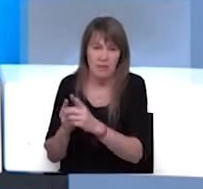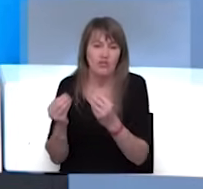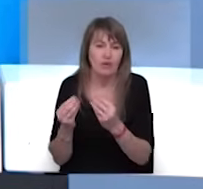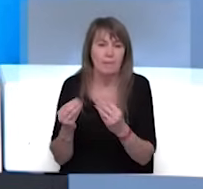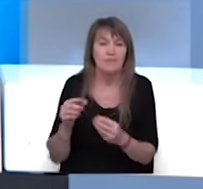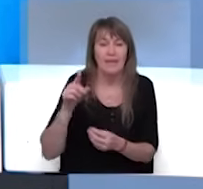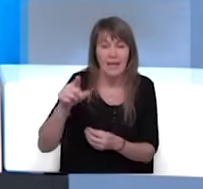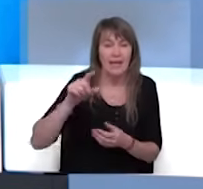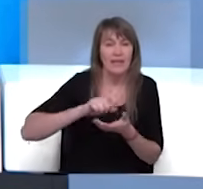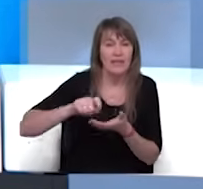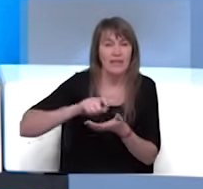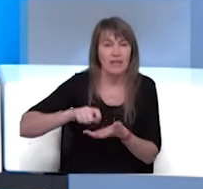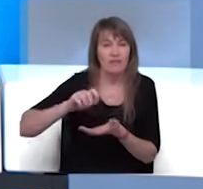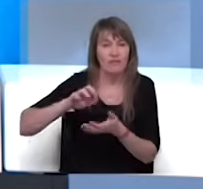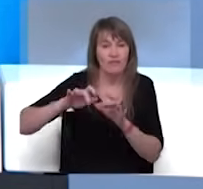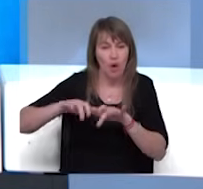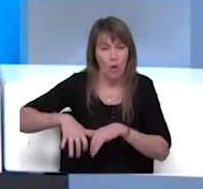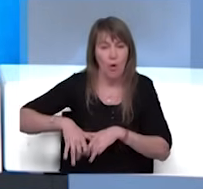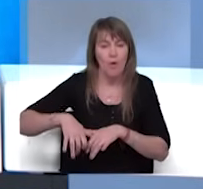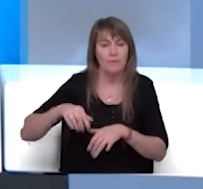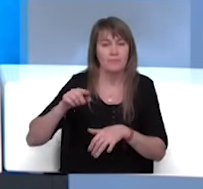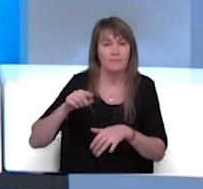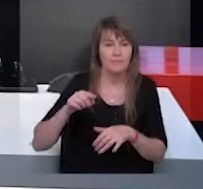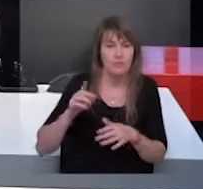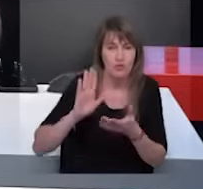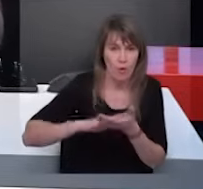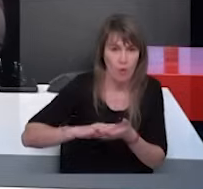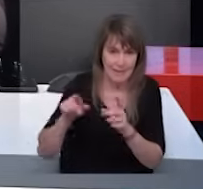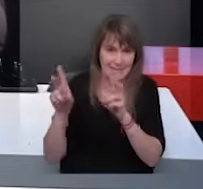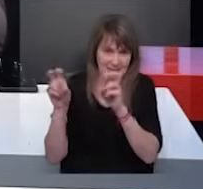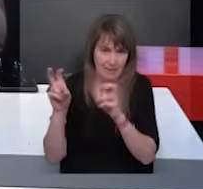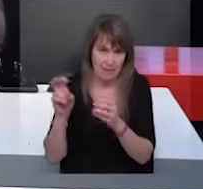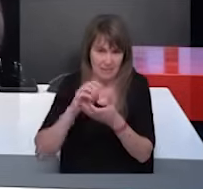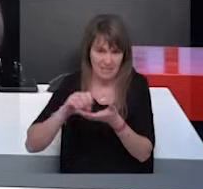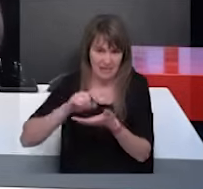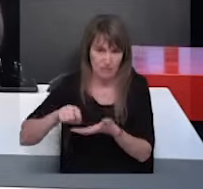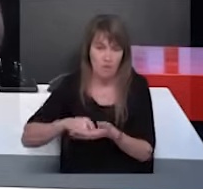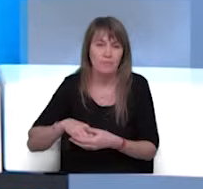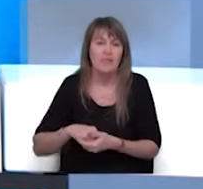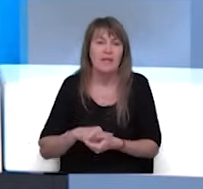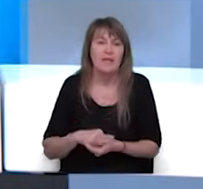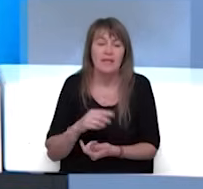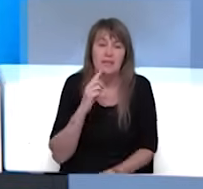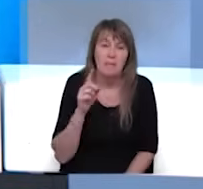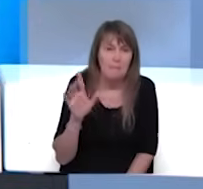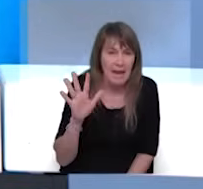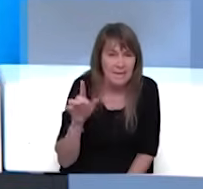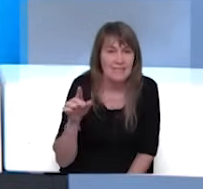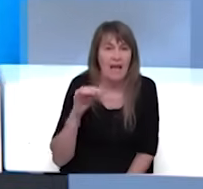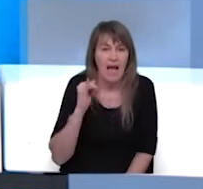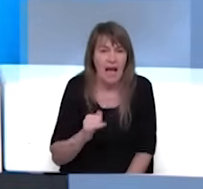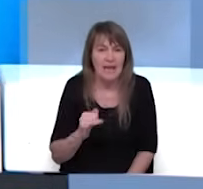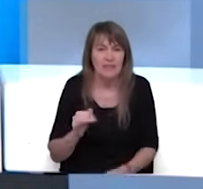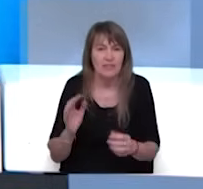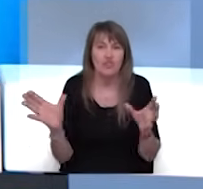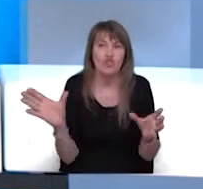escrito Bueno lo has dicho acá con nosotros has escrito columnas también sobre el tema eh que puede según vos Daniel esto involucrar interpelar